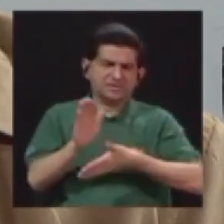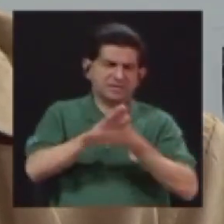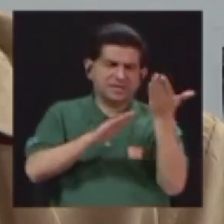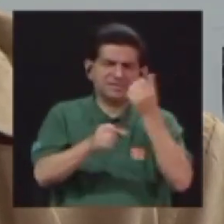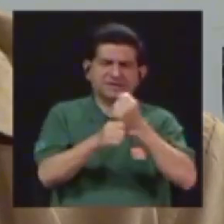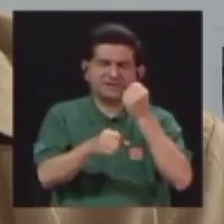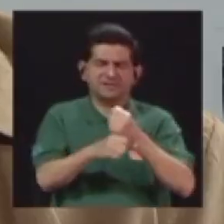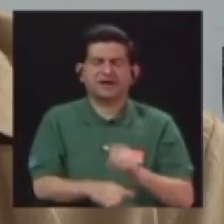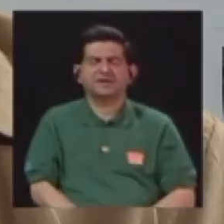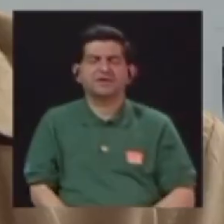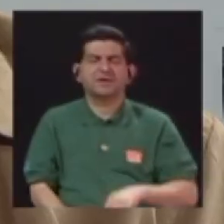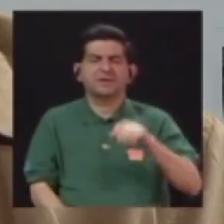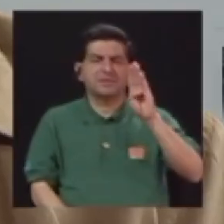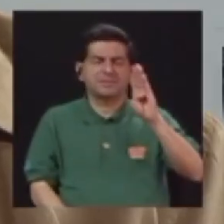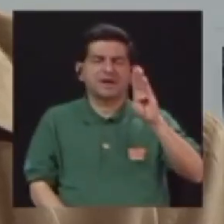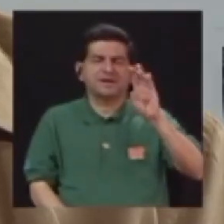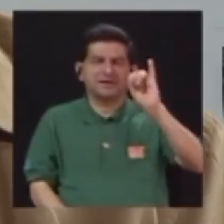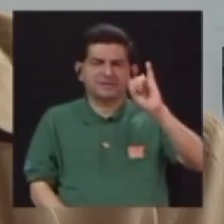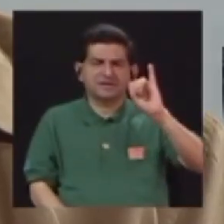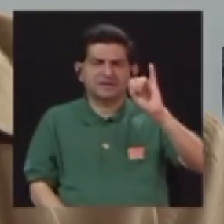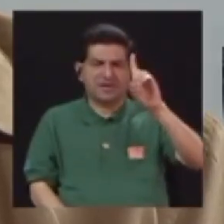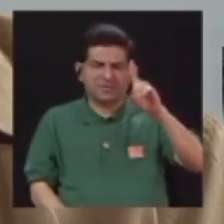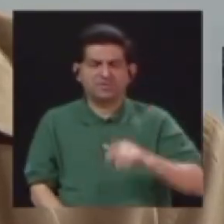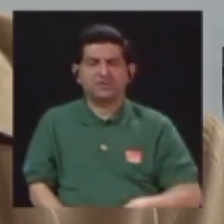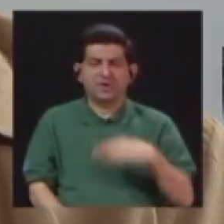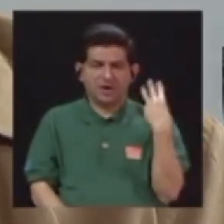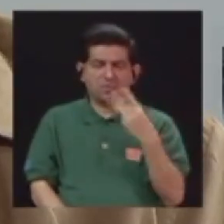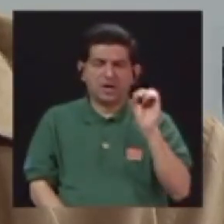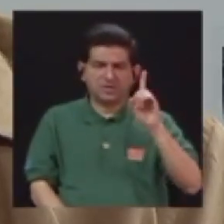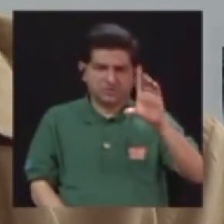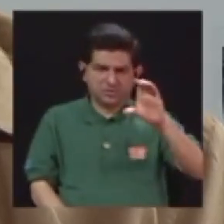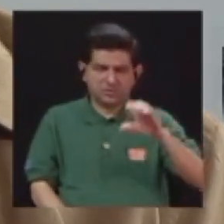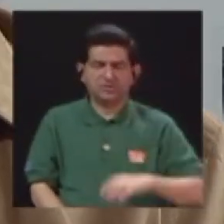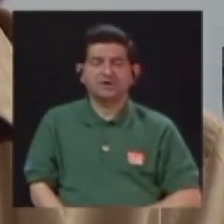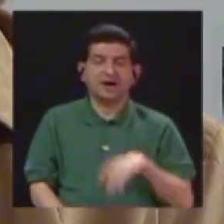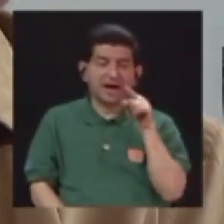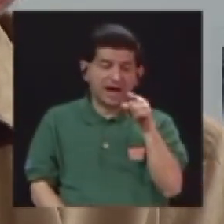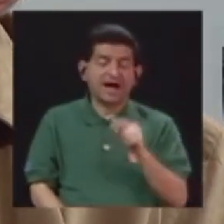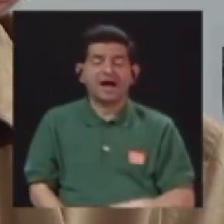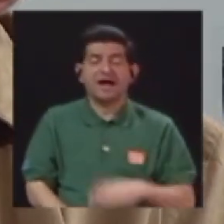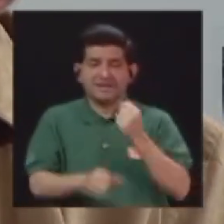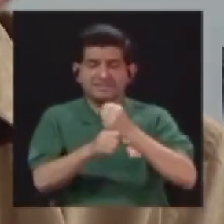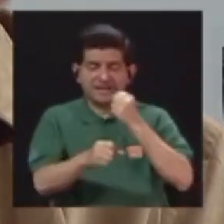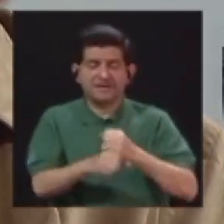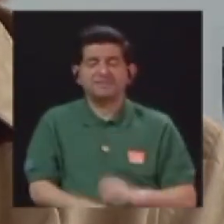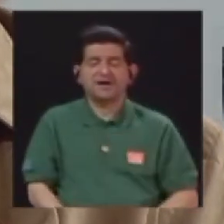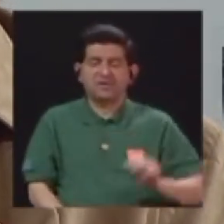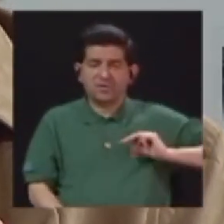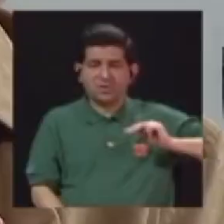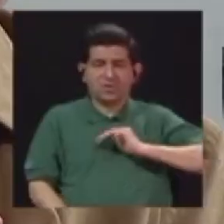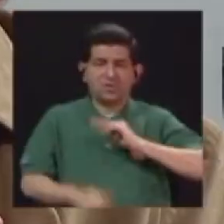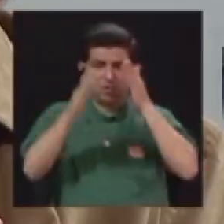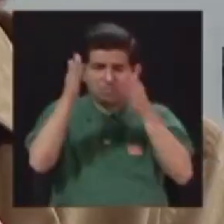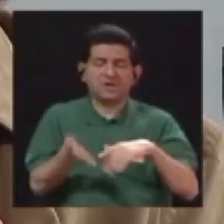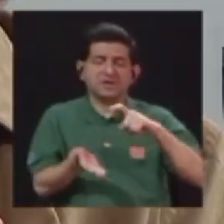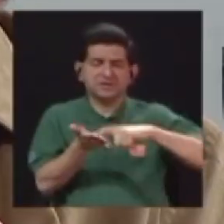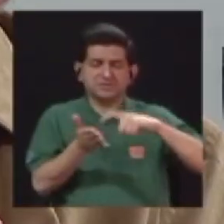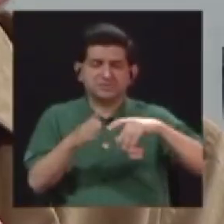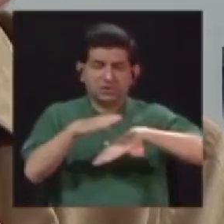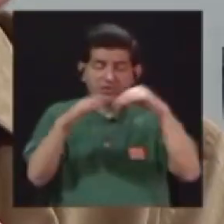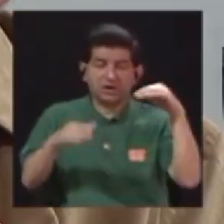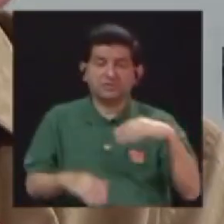Banco Interamericano de Desarrollo en Washington, y entonces ese puesto de ministro de Deuda Externa, que había sido designado dada la gravedad